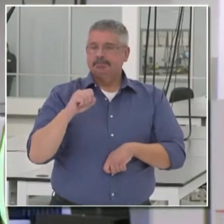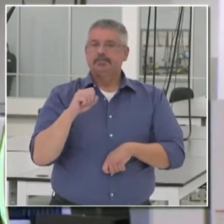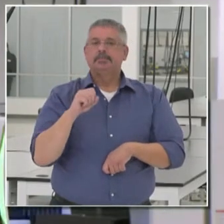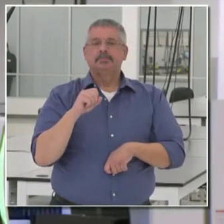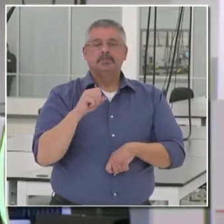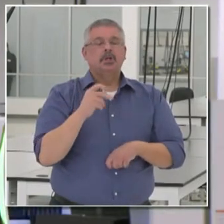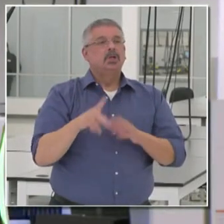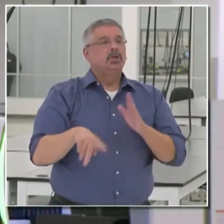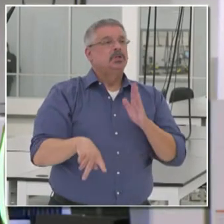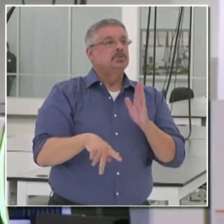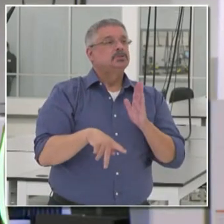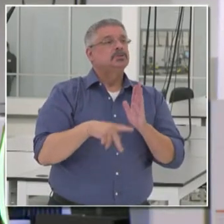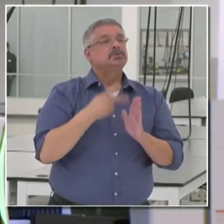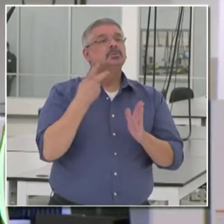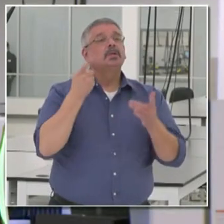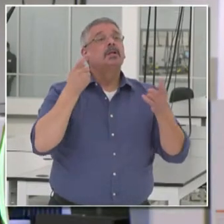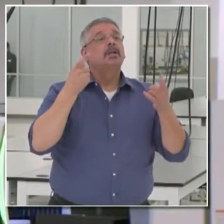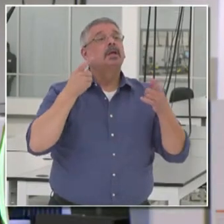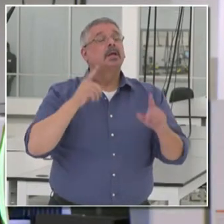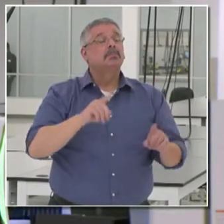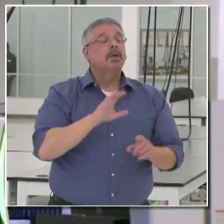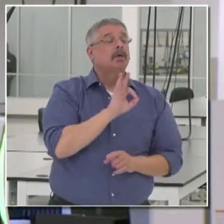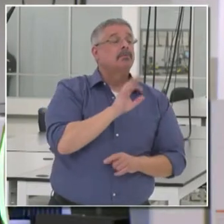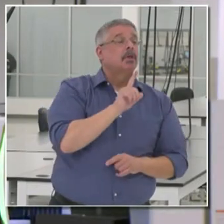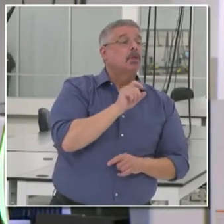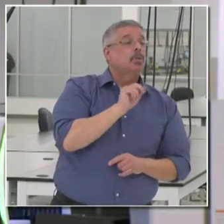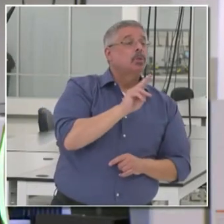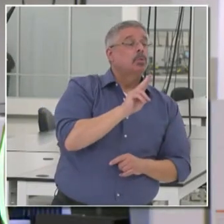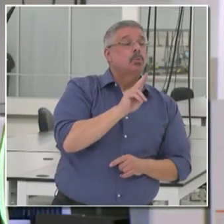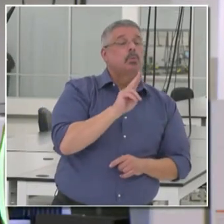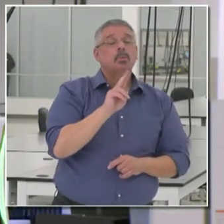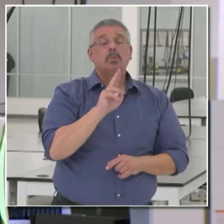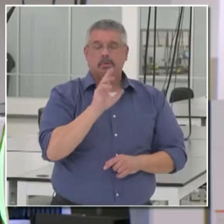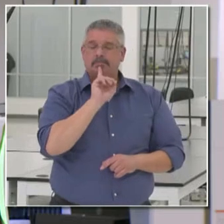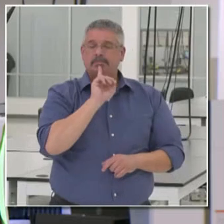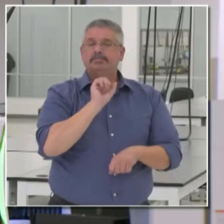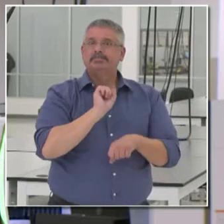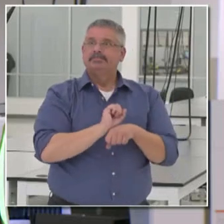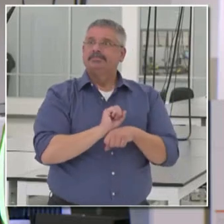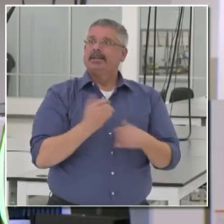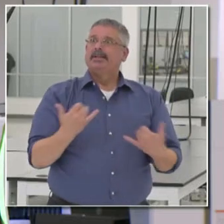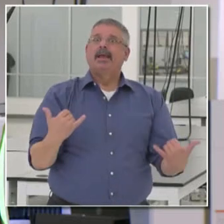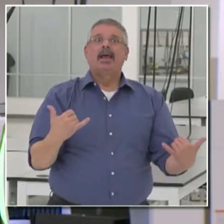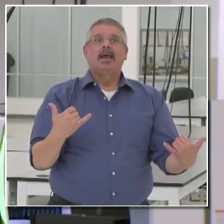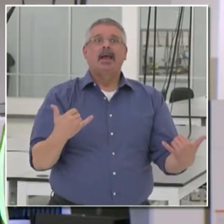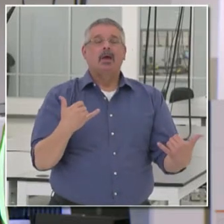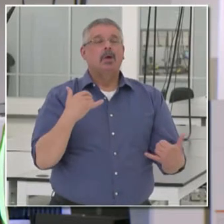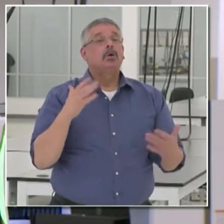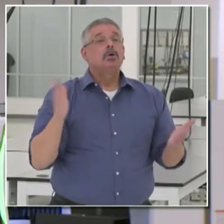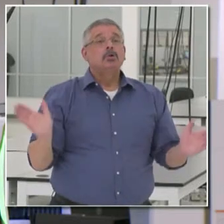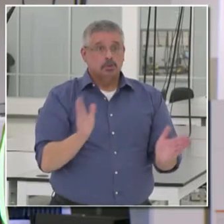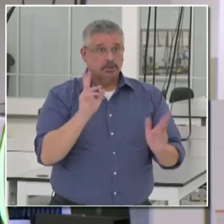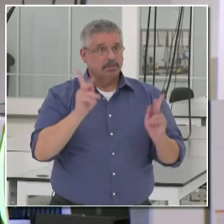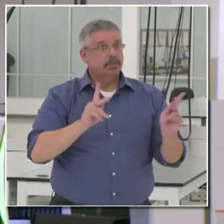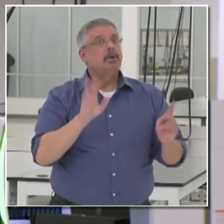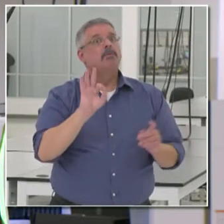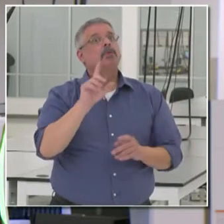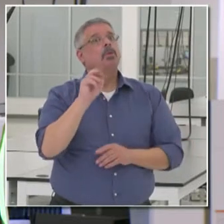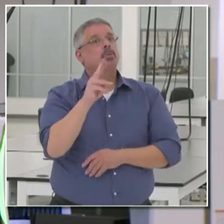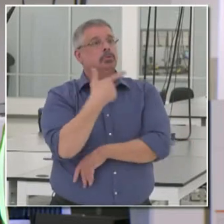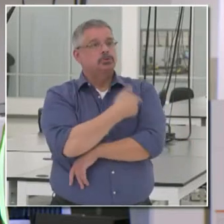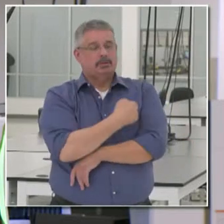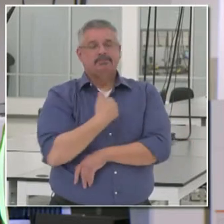entonces estamos hablando de una pandemia doble usted está hablando del resfriado o la gripe que se está acercando yo aliento a la gente a que